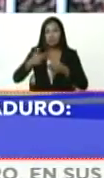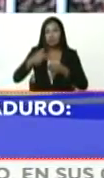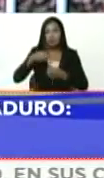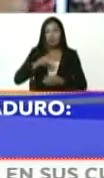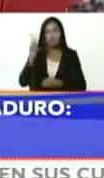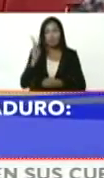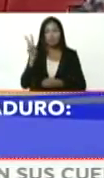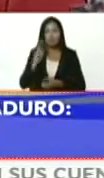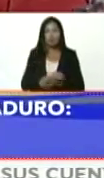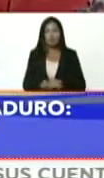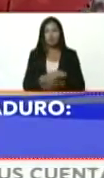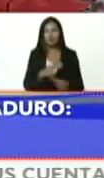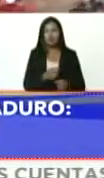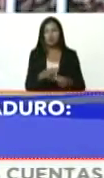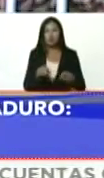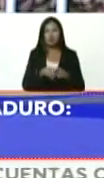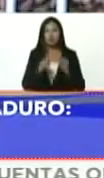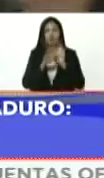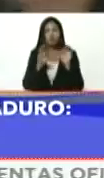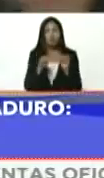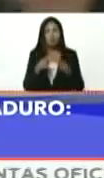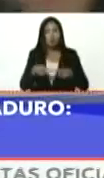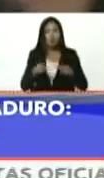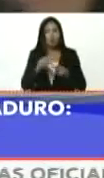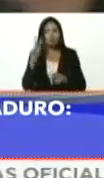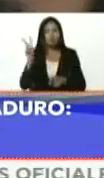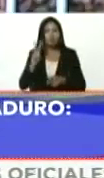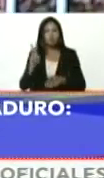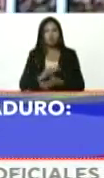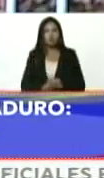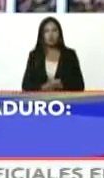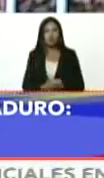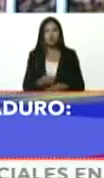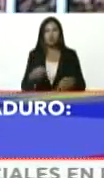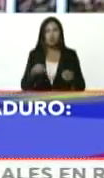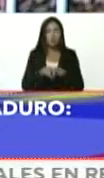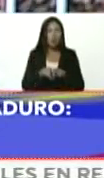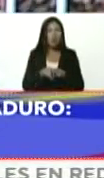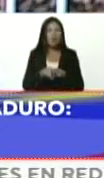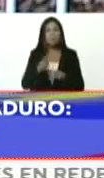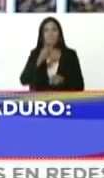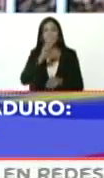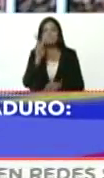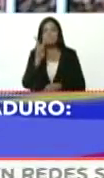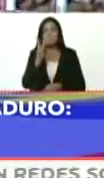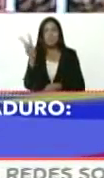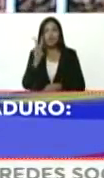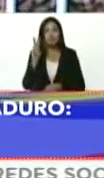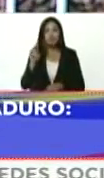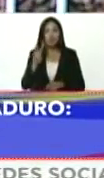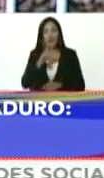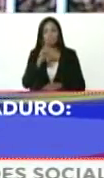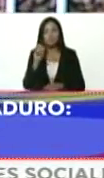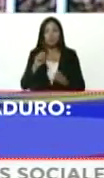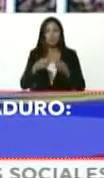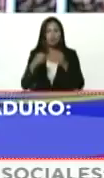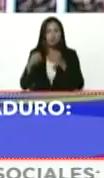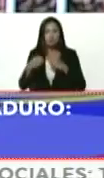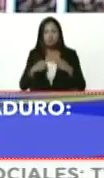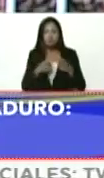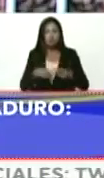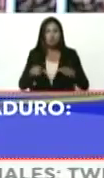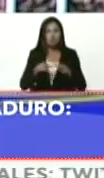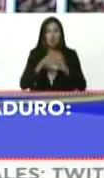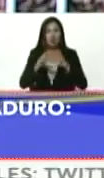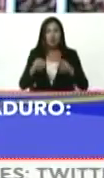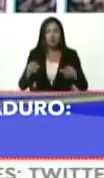venezolano, apoderarse del Golfo de Venezuela, partir a Venezuela en 20 pedazos y repartirse las riquezas y las tierras